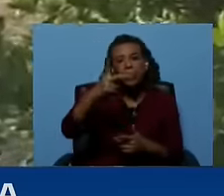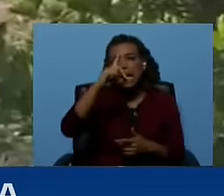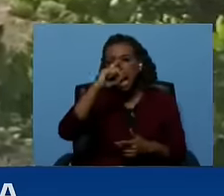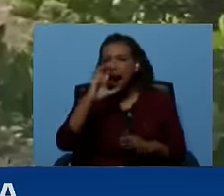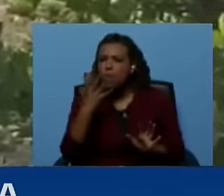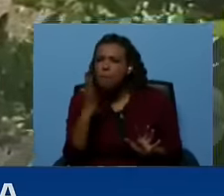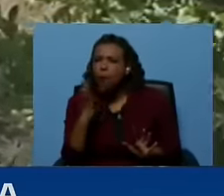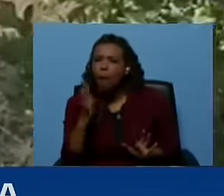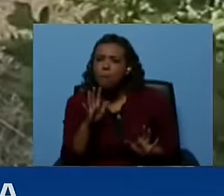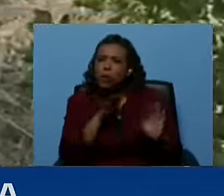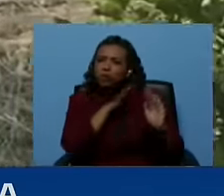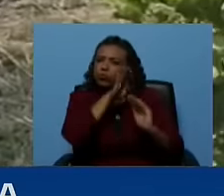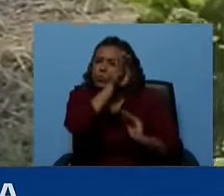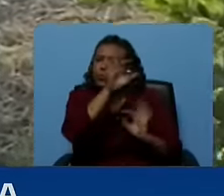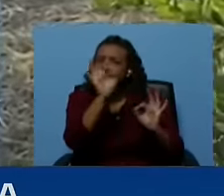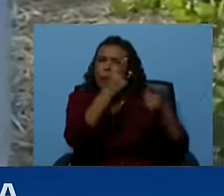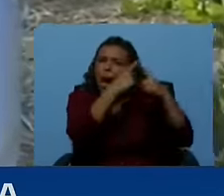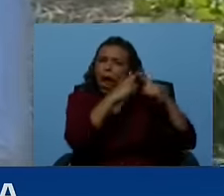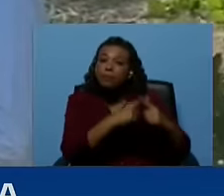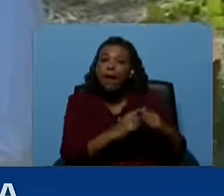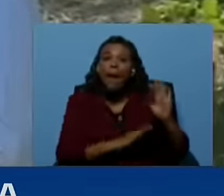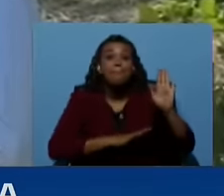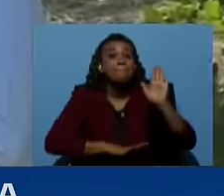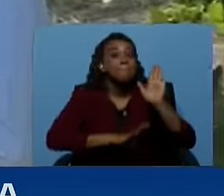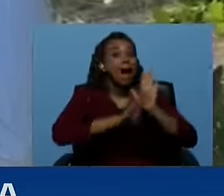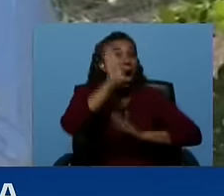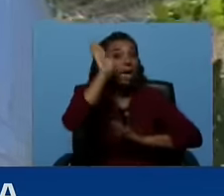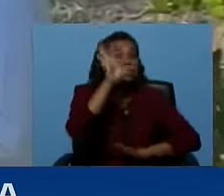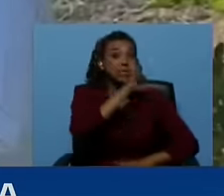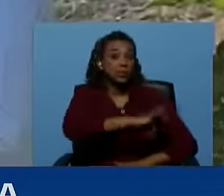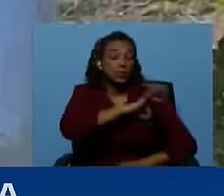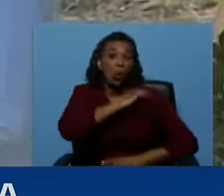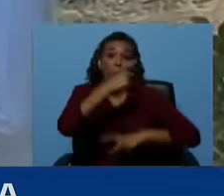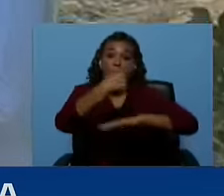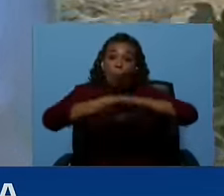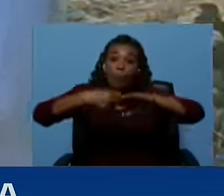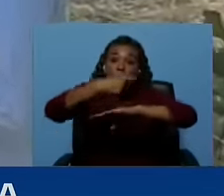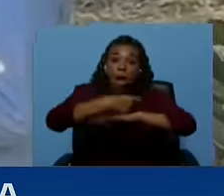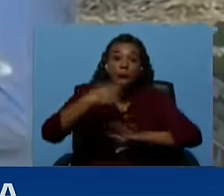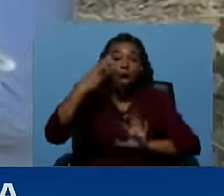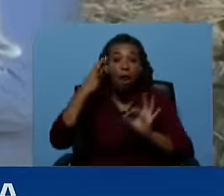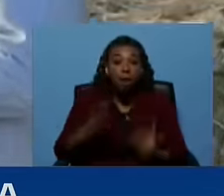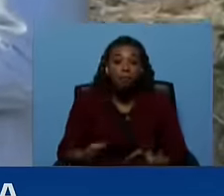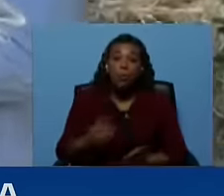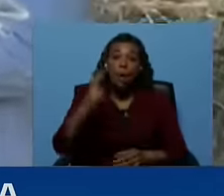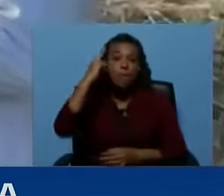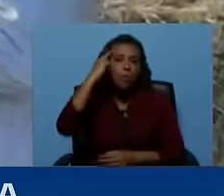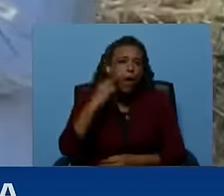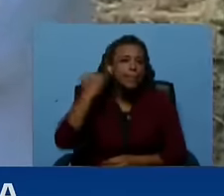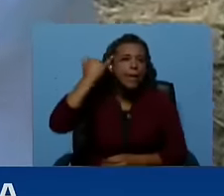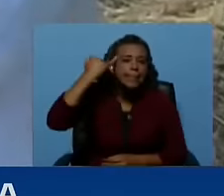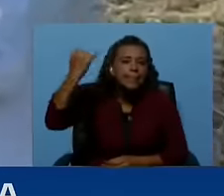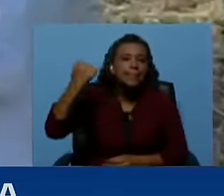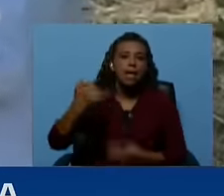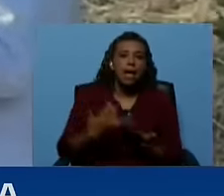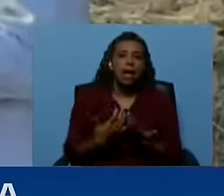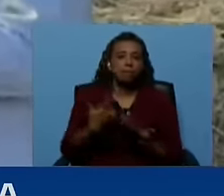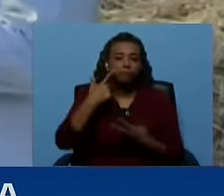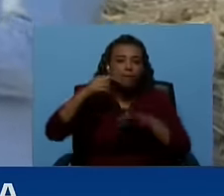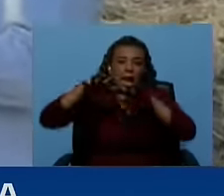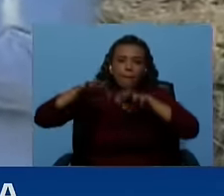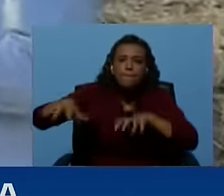3 años El Avance más grande que el socialismo venezolano socialismo bolivariano el socialismo en lo